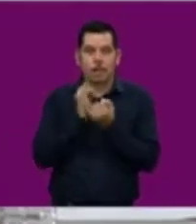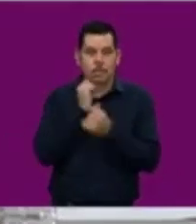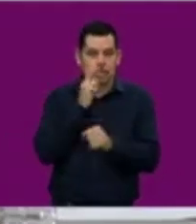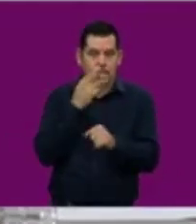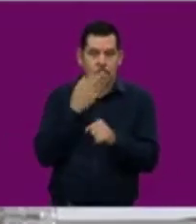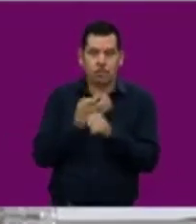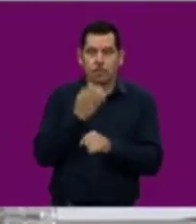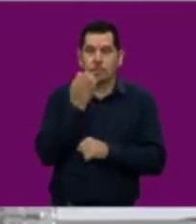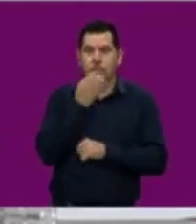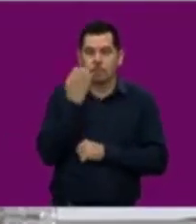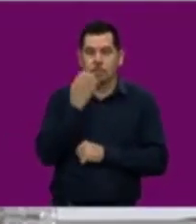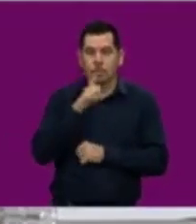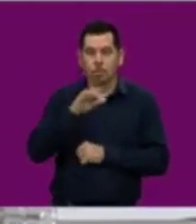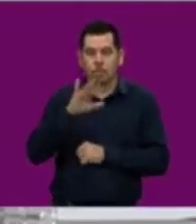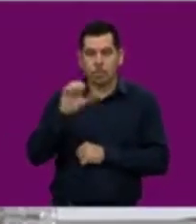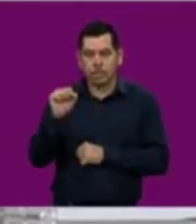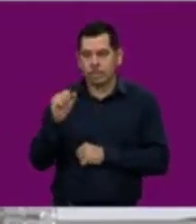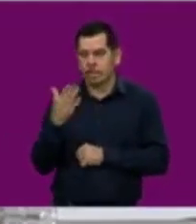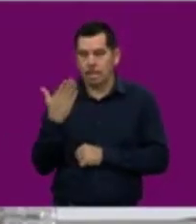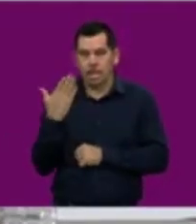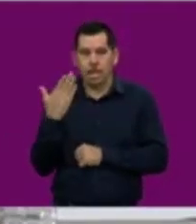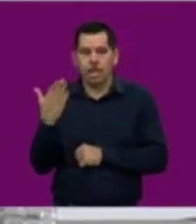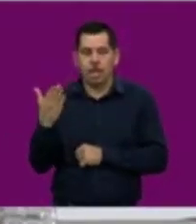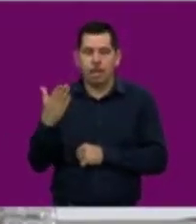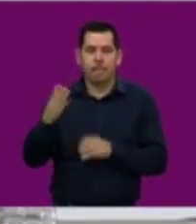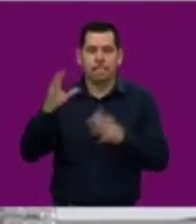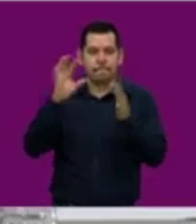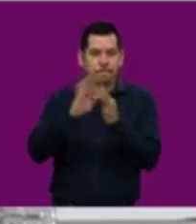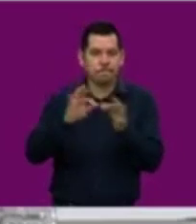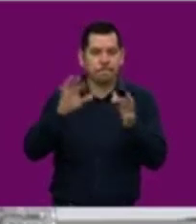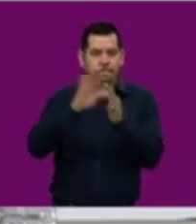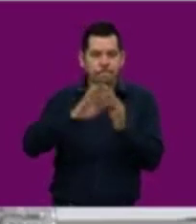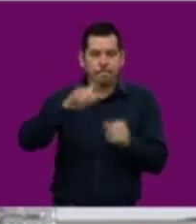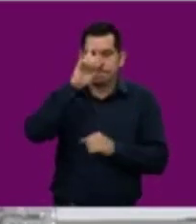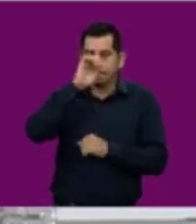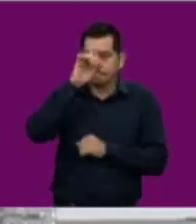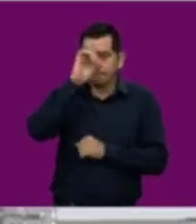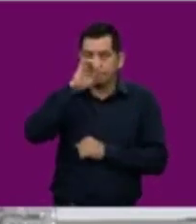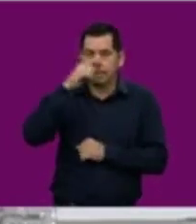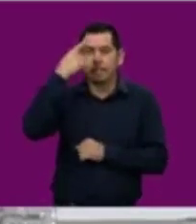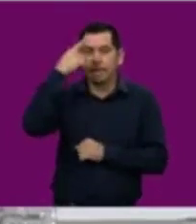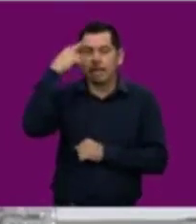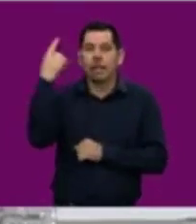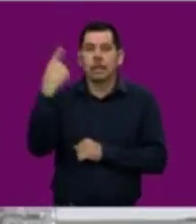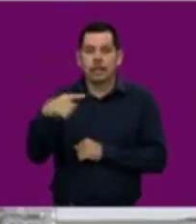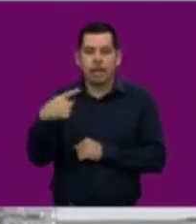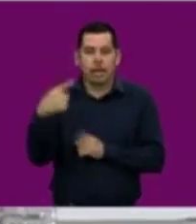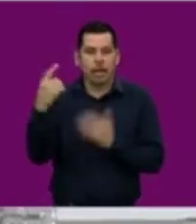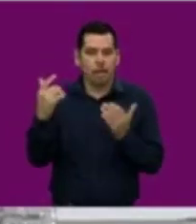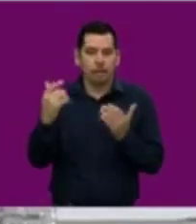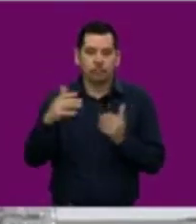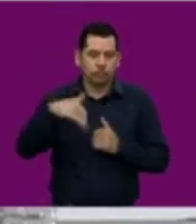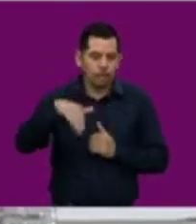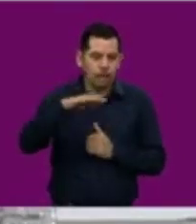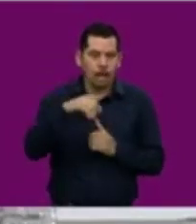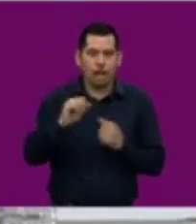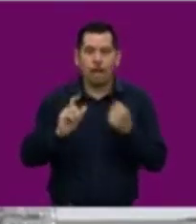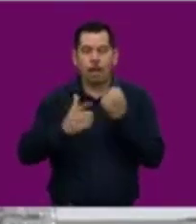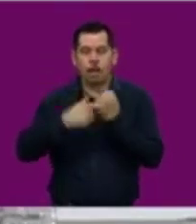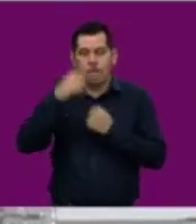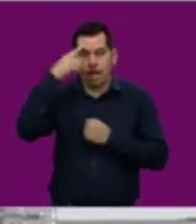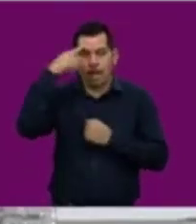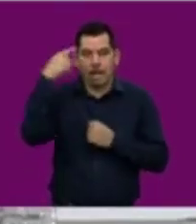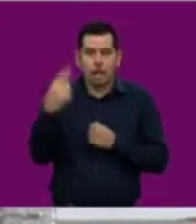alatorre nos ha instruido a brindar alternativas que busquen disminuir la brecha en el proceso de